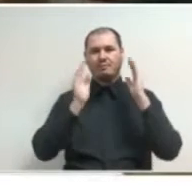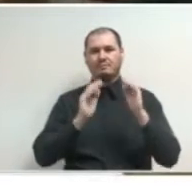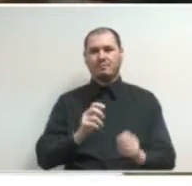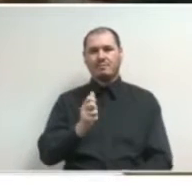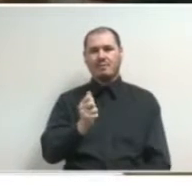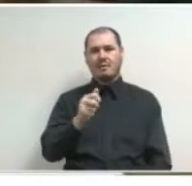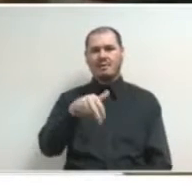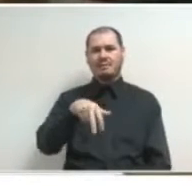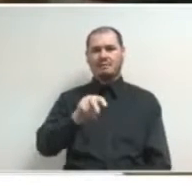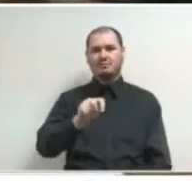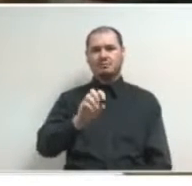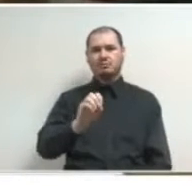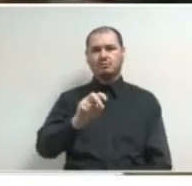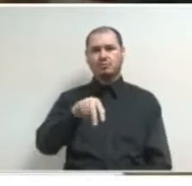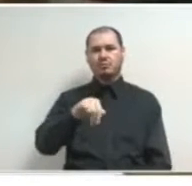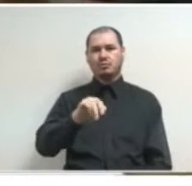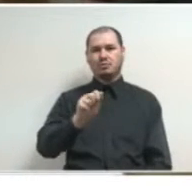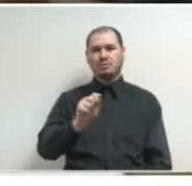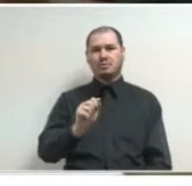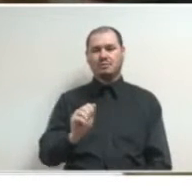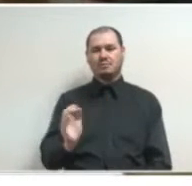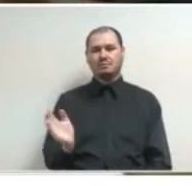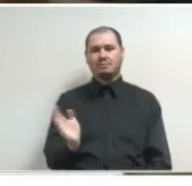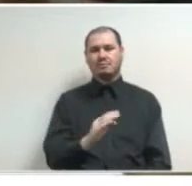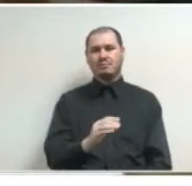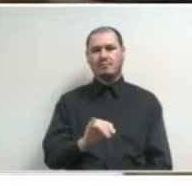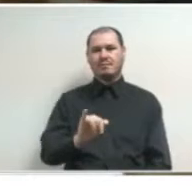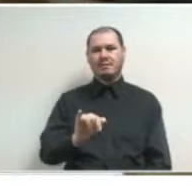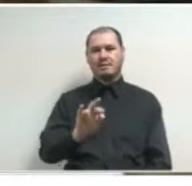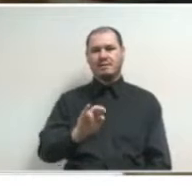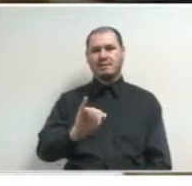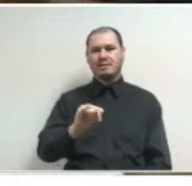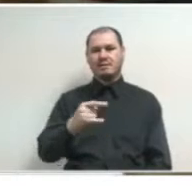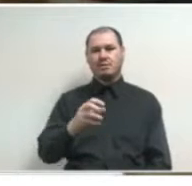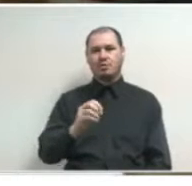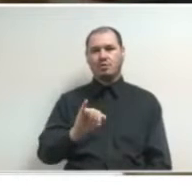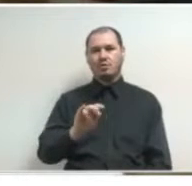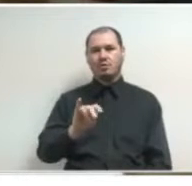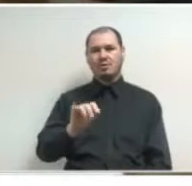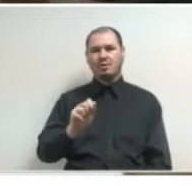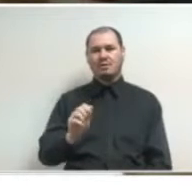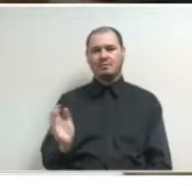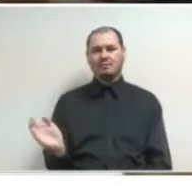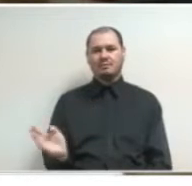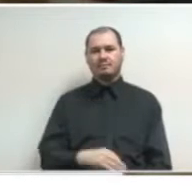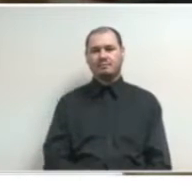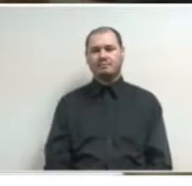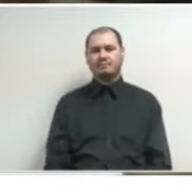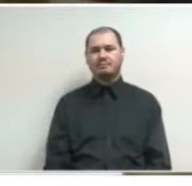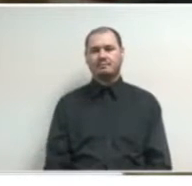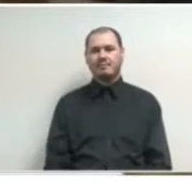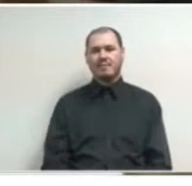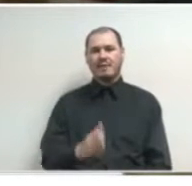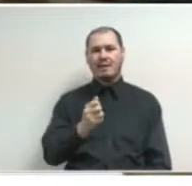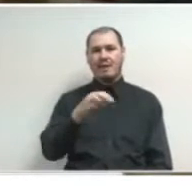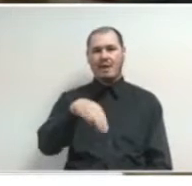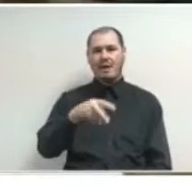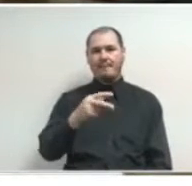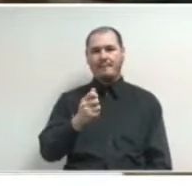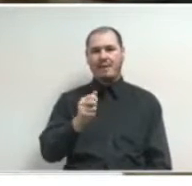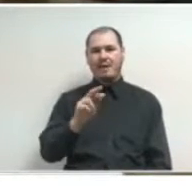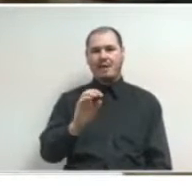abogada Antonia, Irigoyen Zárate, doctora Amparo Samaniego, doctor Carmelo Di